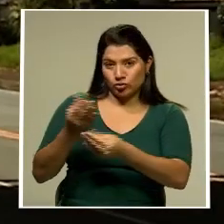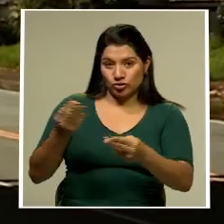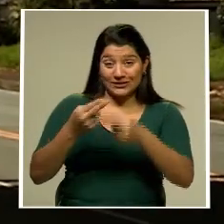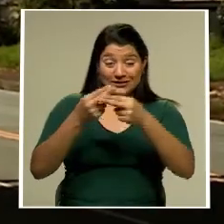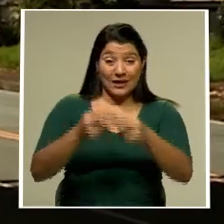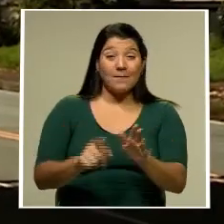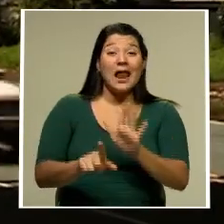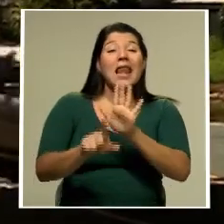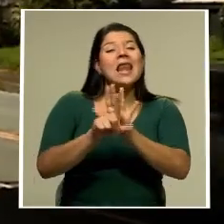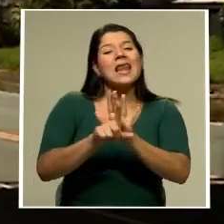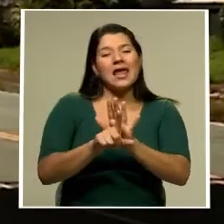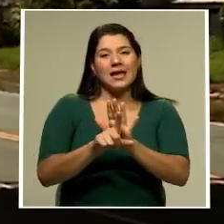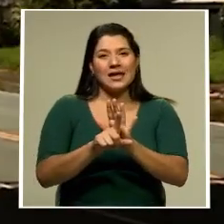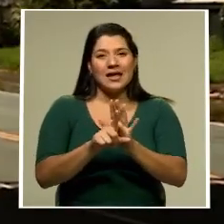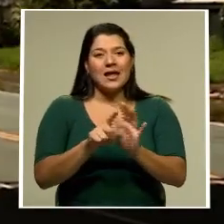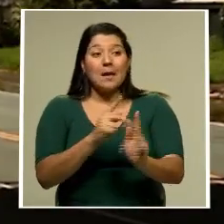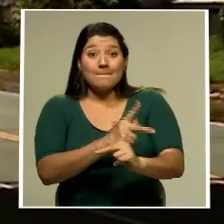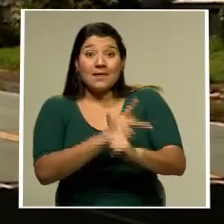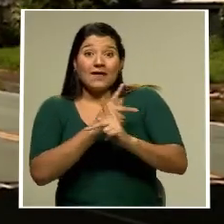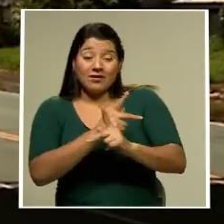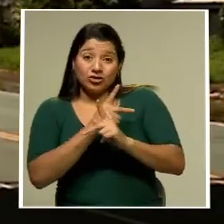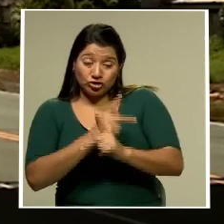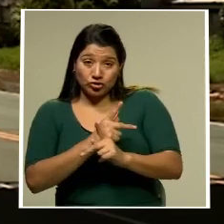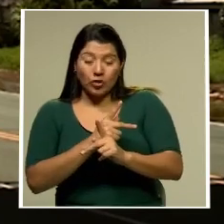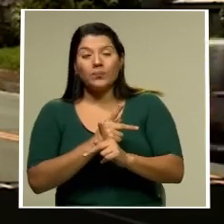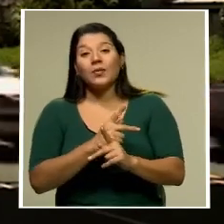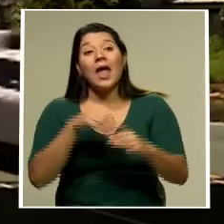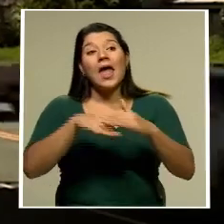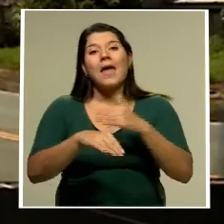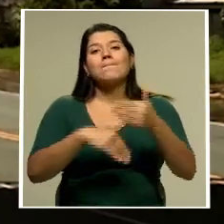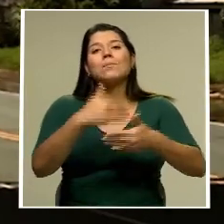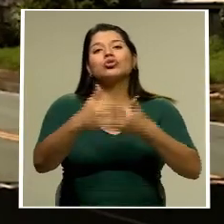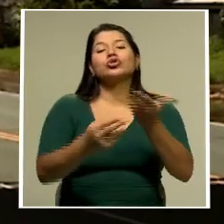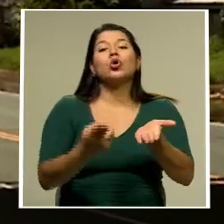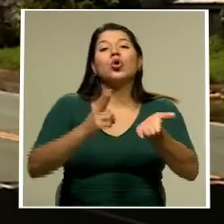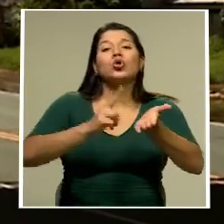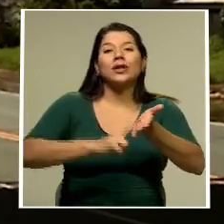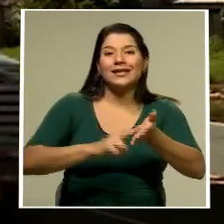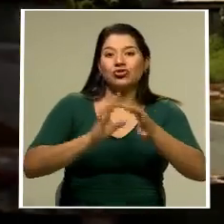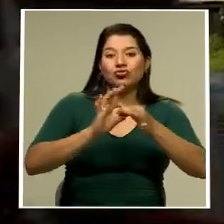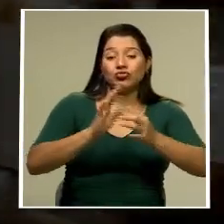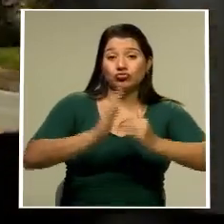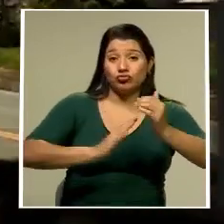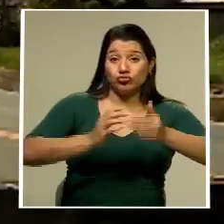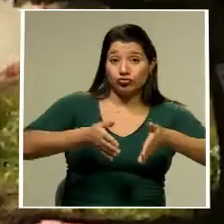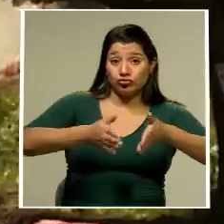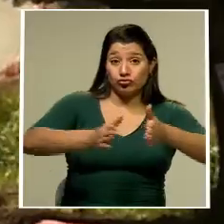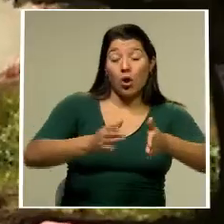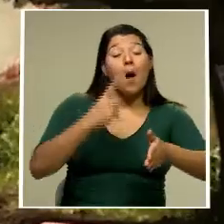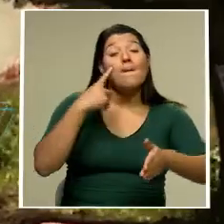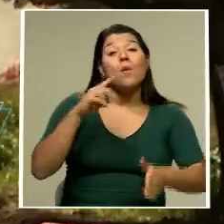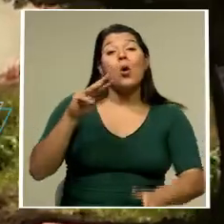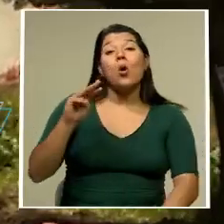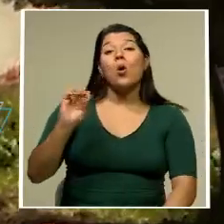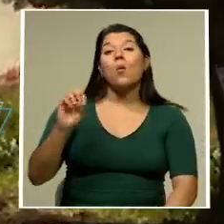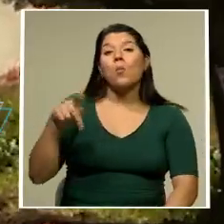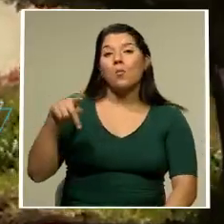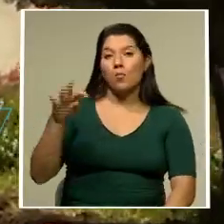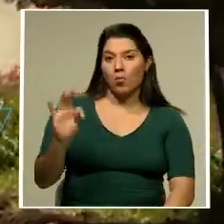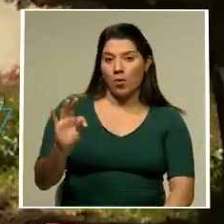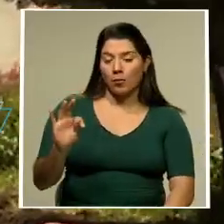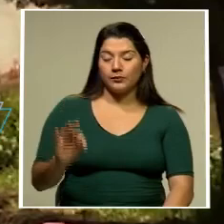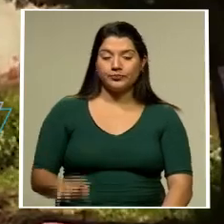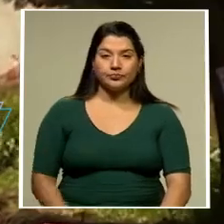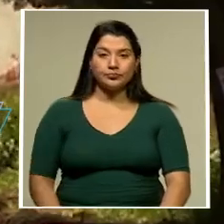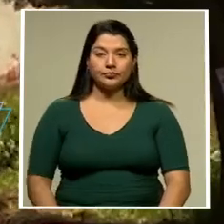Medidas Preventivas en la actividad contractual promovida por el Ministerio de Obras Públicas y Transporte y sus órganos desconcentrados con